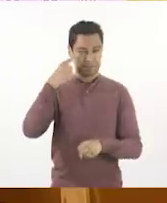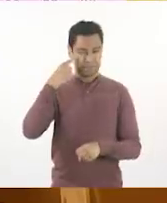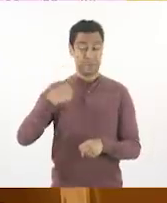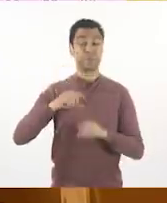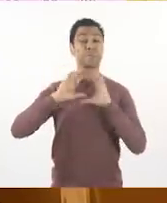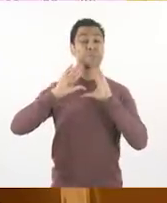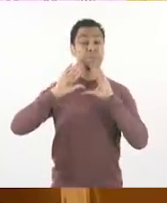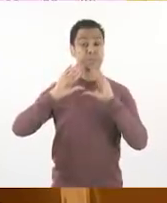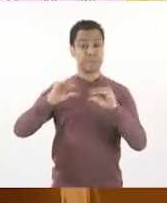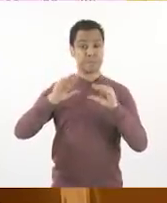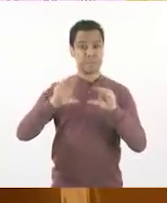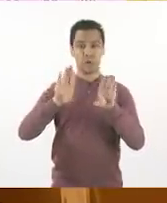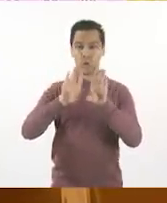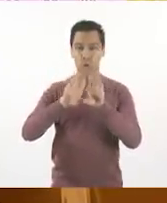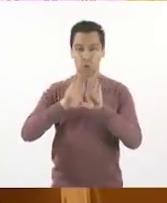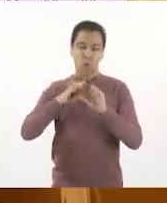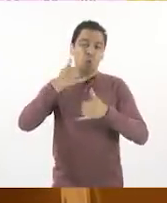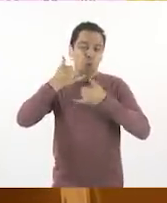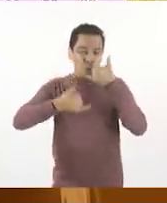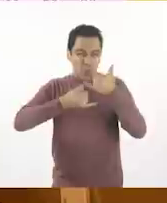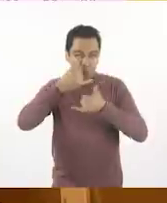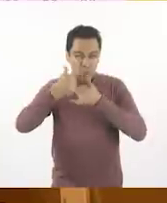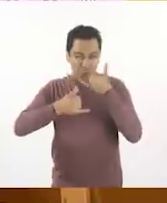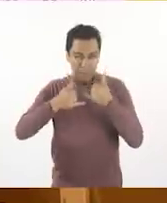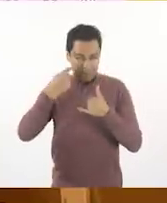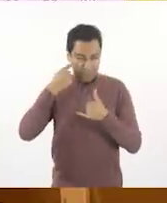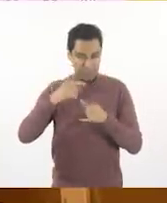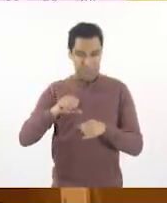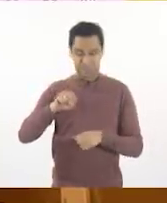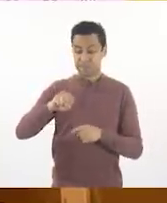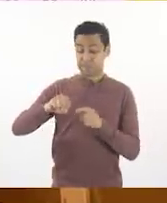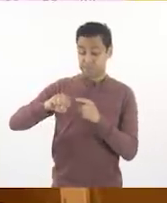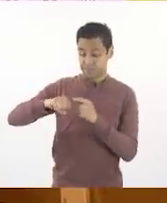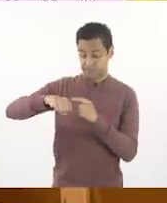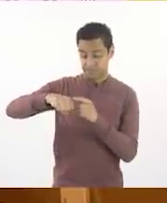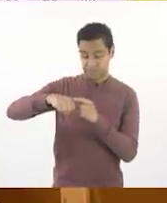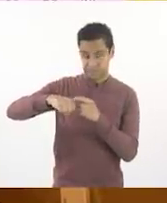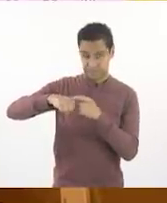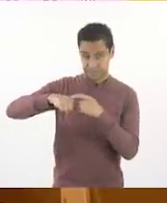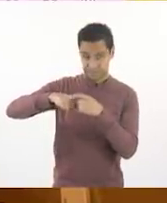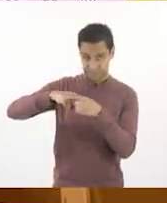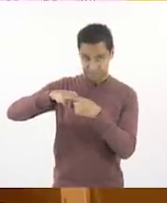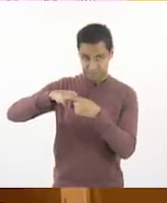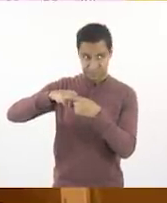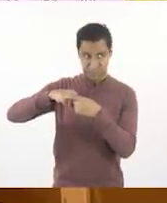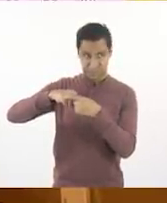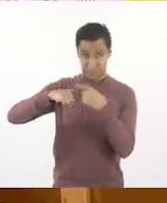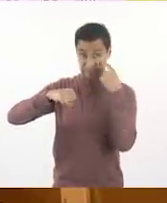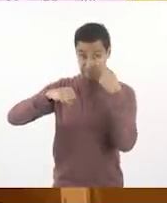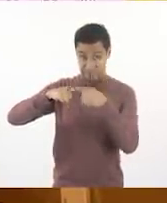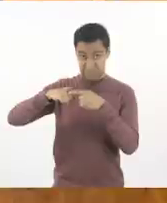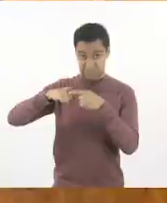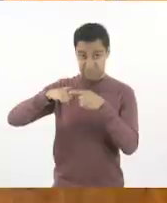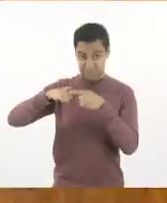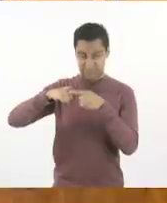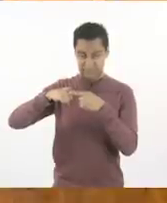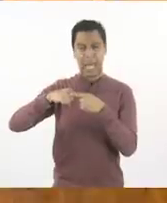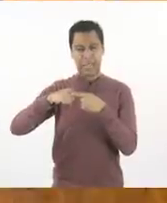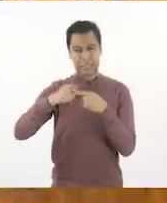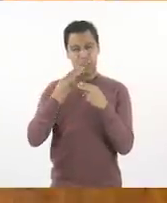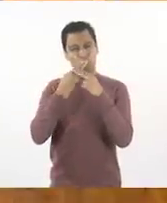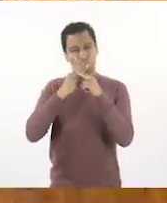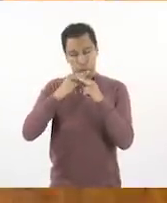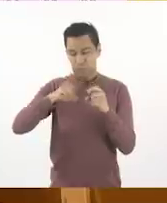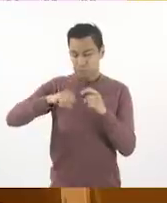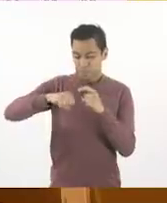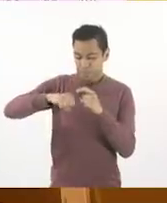enseñar lo que vas a hacer. Okay. Donde tenemos nuestros nudillos de tu mano, ¿los ves? Sí, okay. Estos huesitos que esos salen. Esos